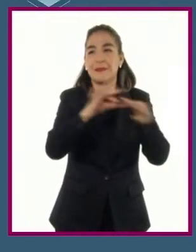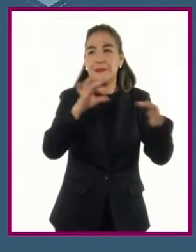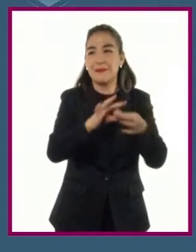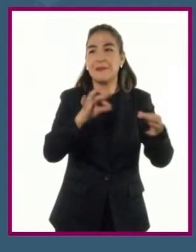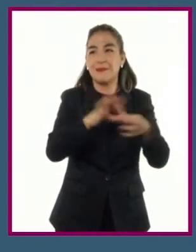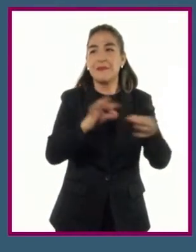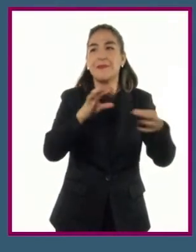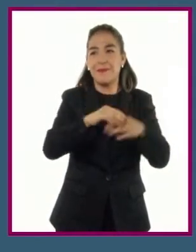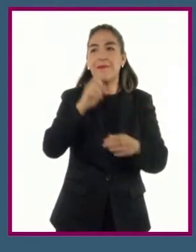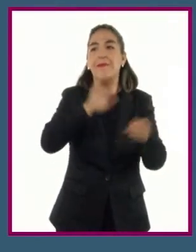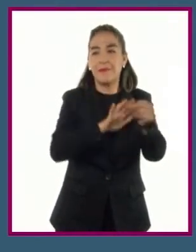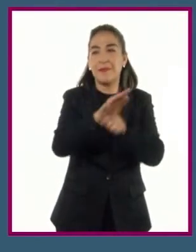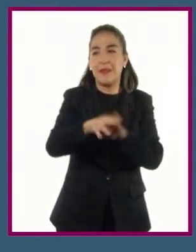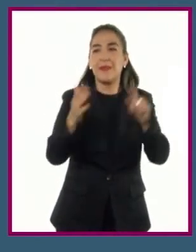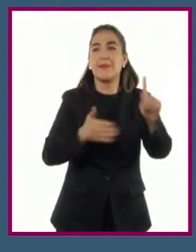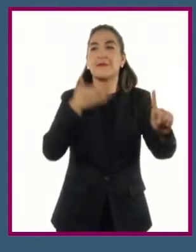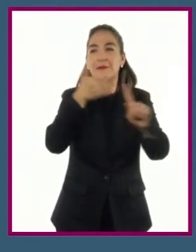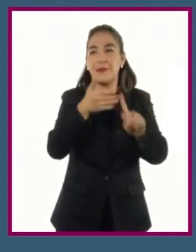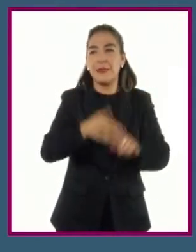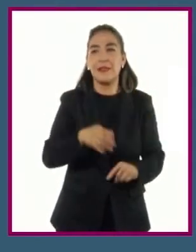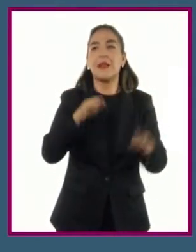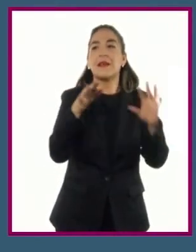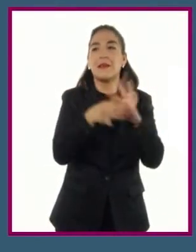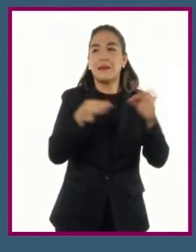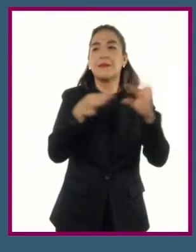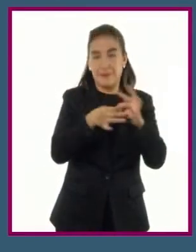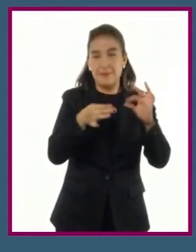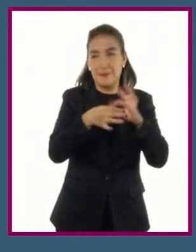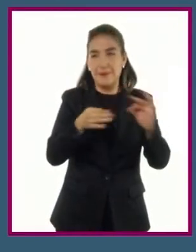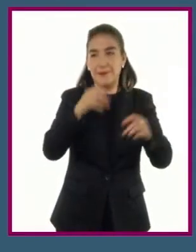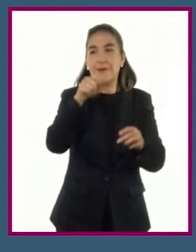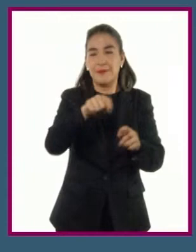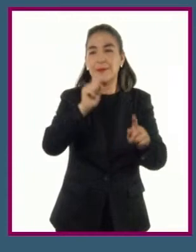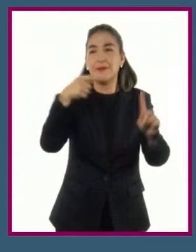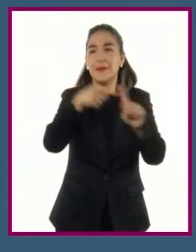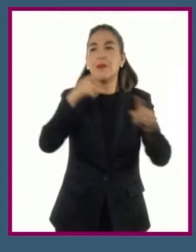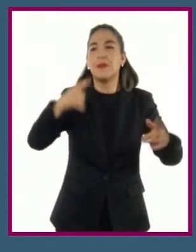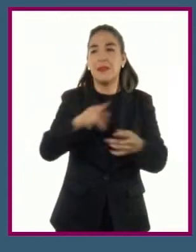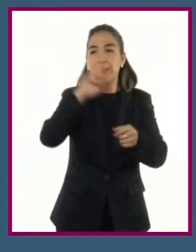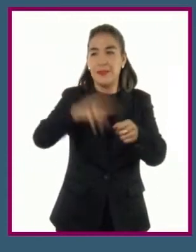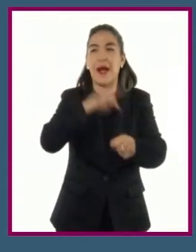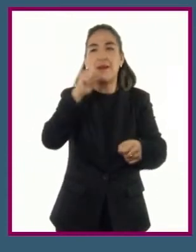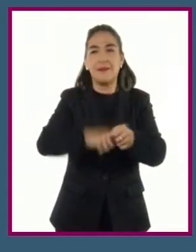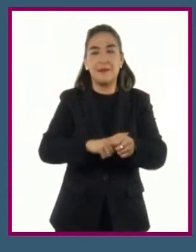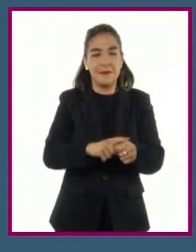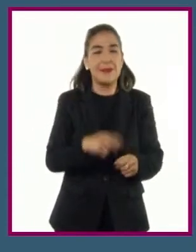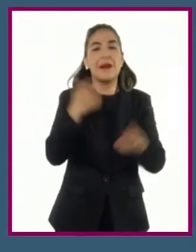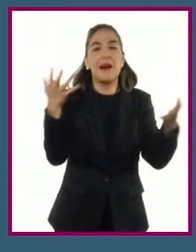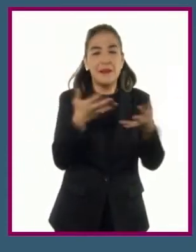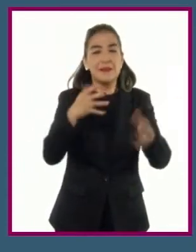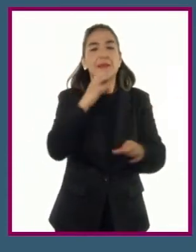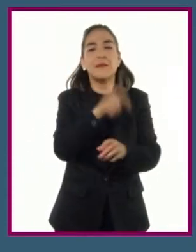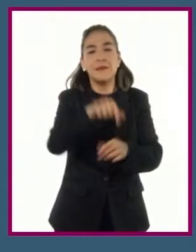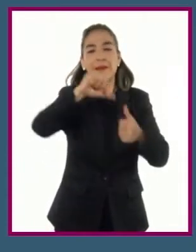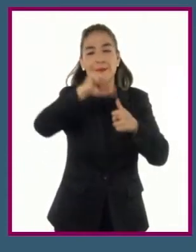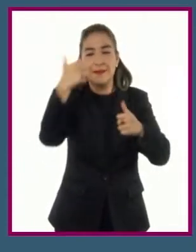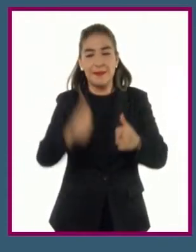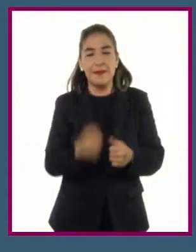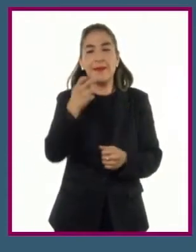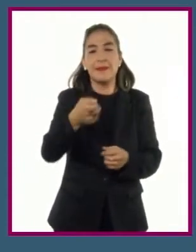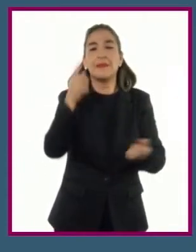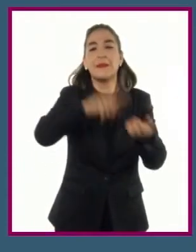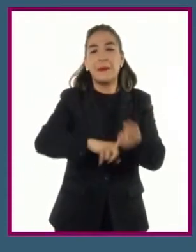son: ¿cómo hacer pigmentos o tintas a partir de productos naturales? Si realizo una artesanía mexicana